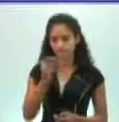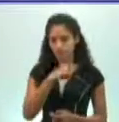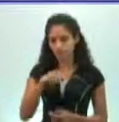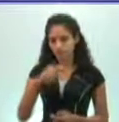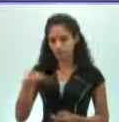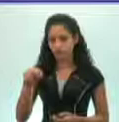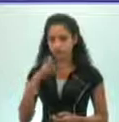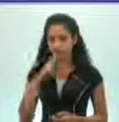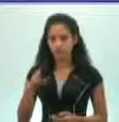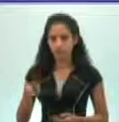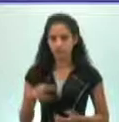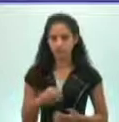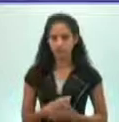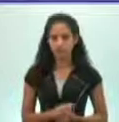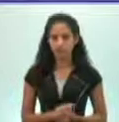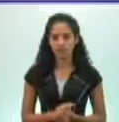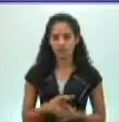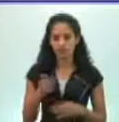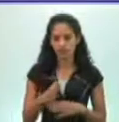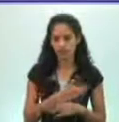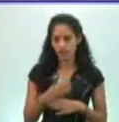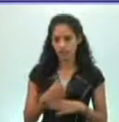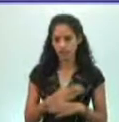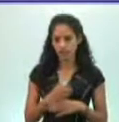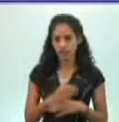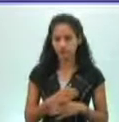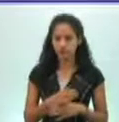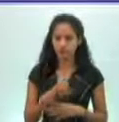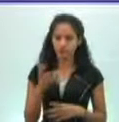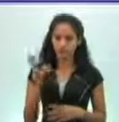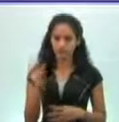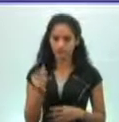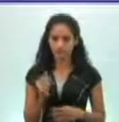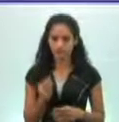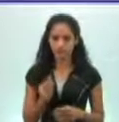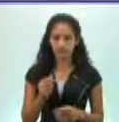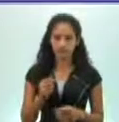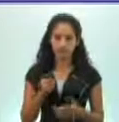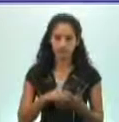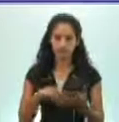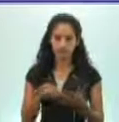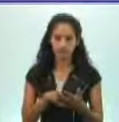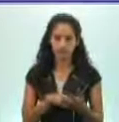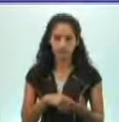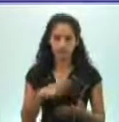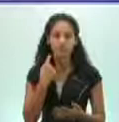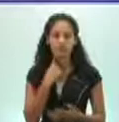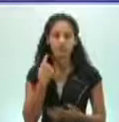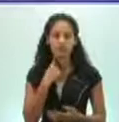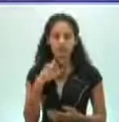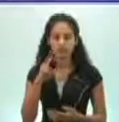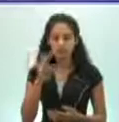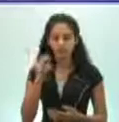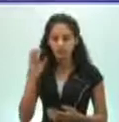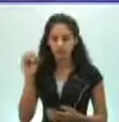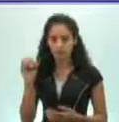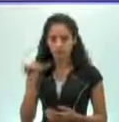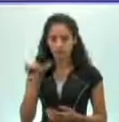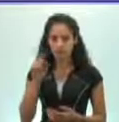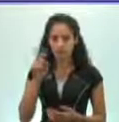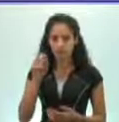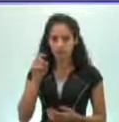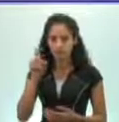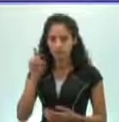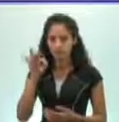contestar. La diferencia entre la cantidad de votos a favor en los años 2000 y 2018 es